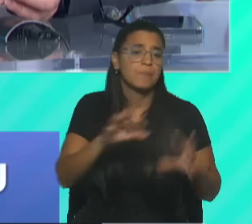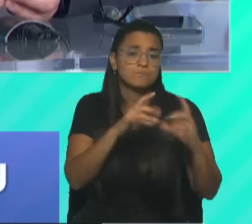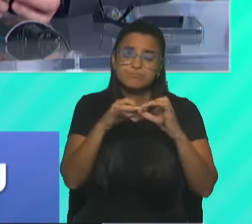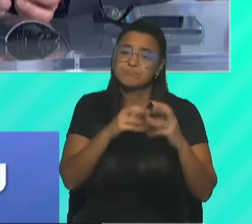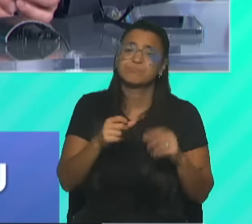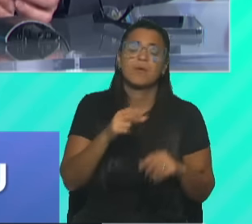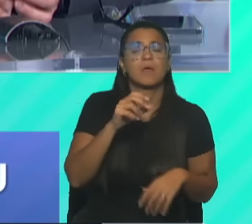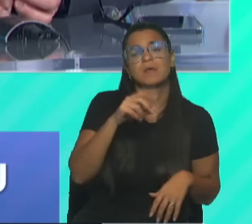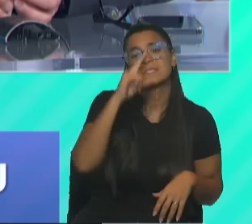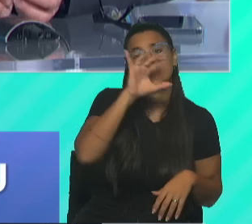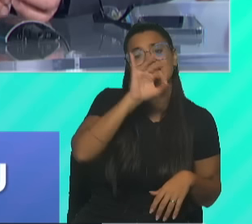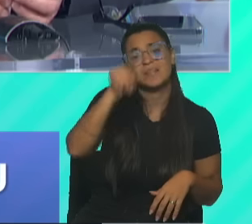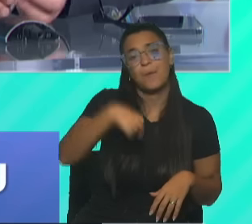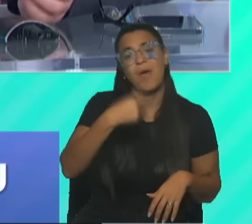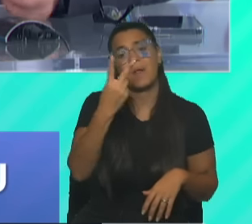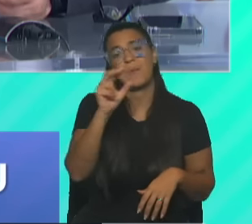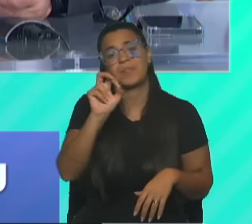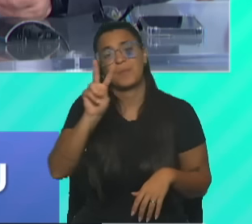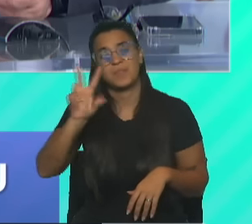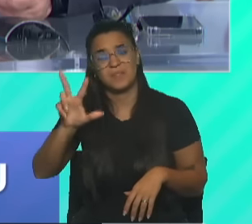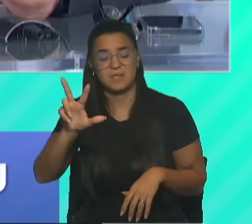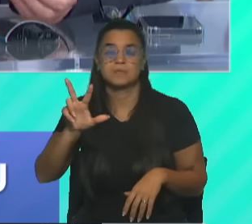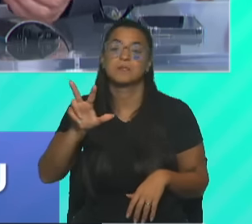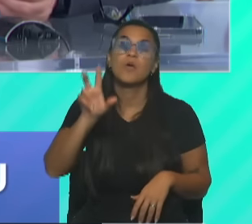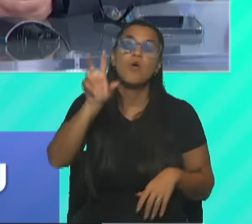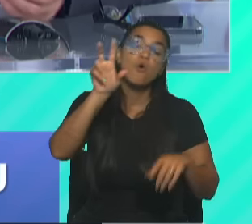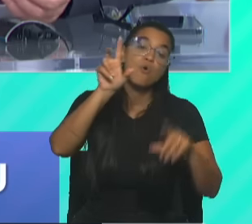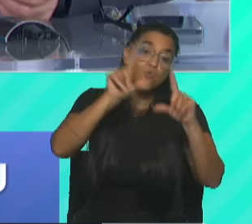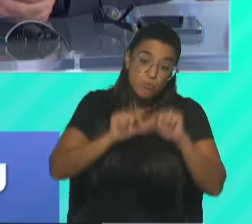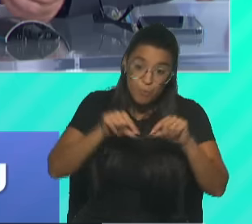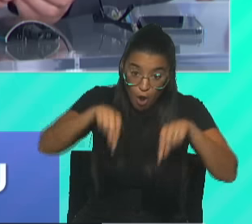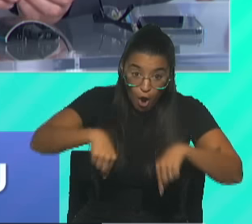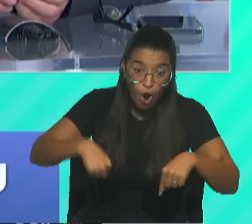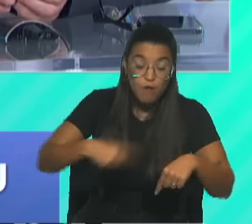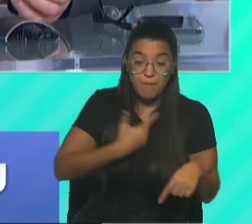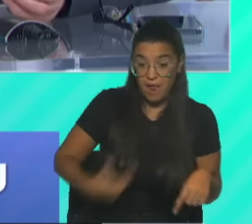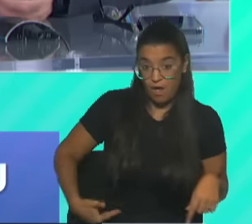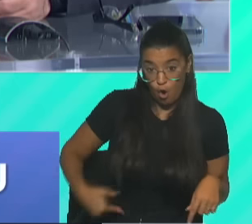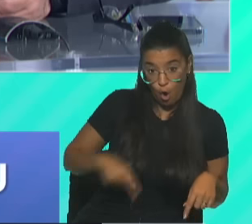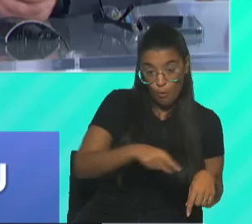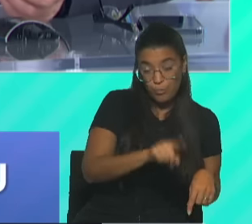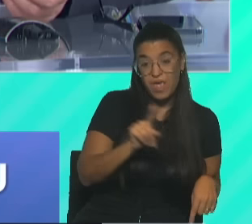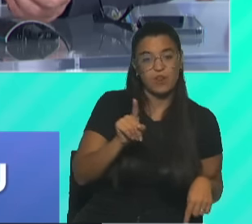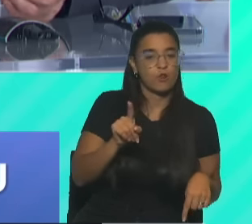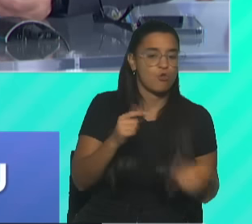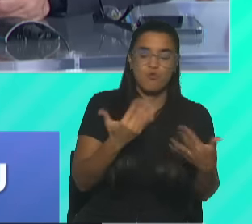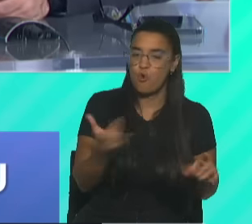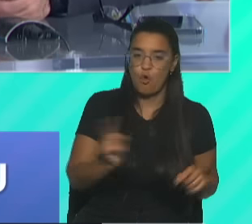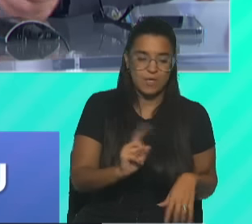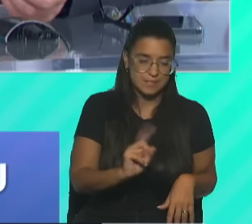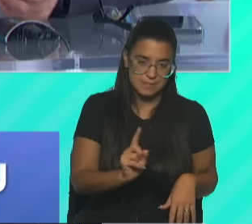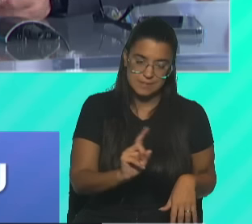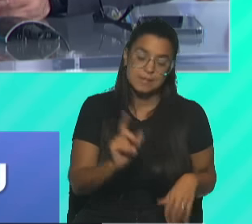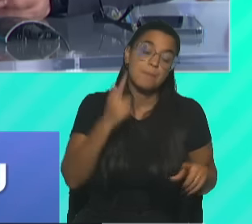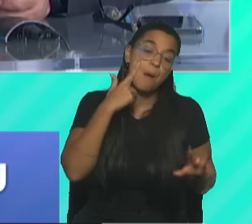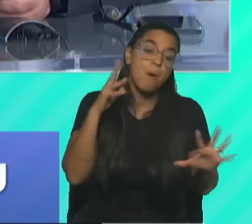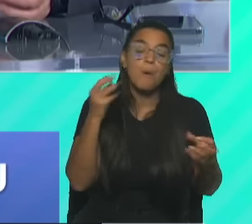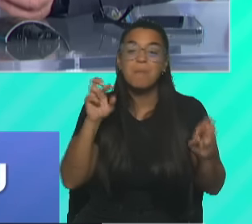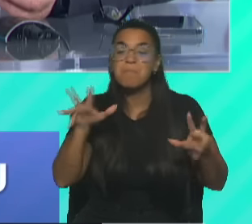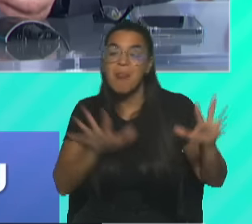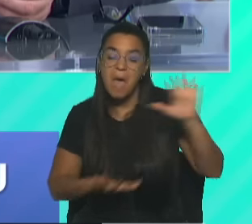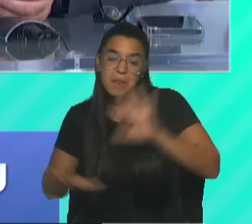23 en el recinto del senado nacional los números hoy por hoy para el oficialismo no son favorables veremos Cuál es la